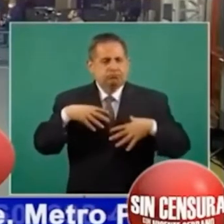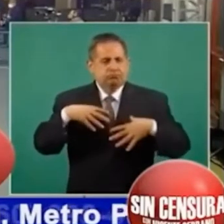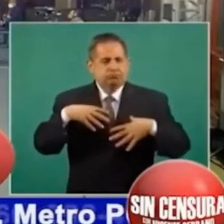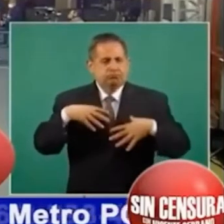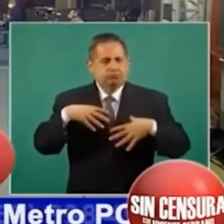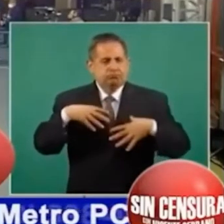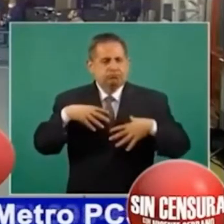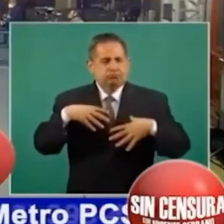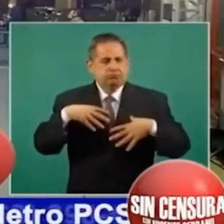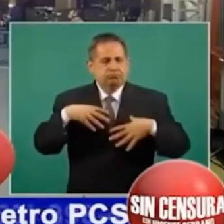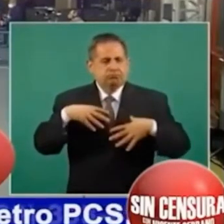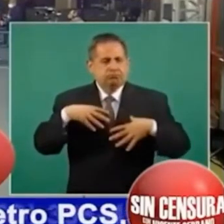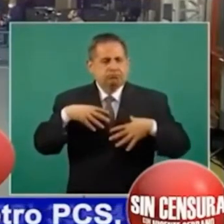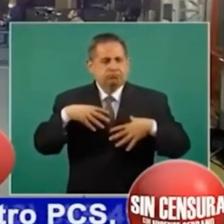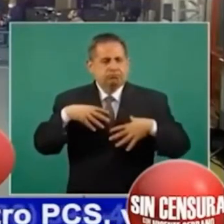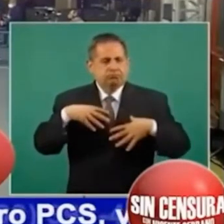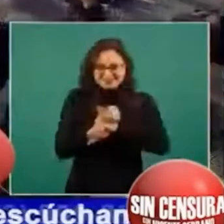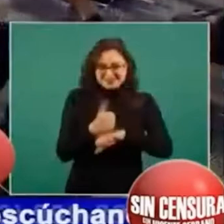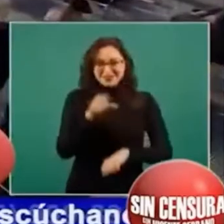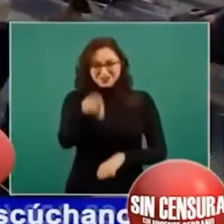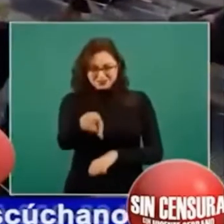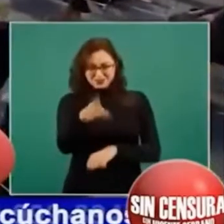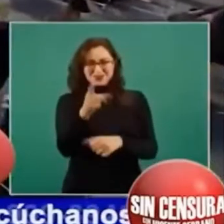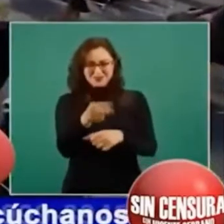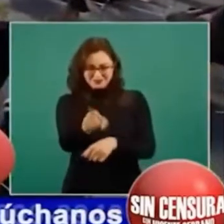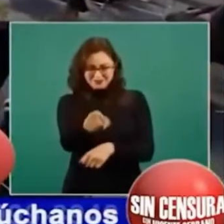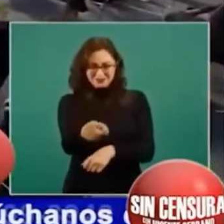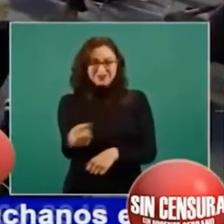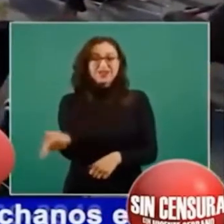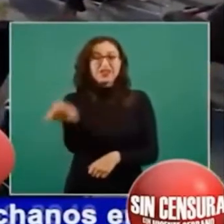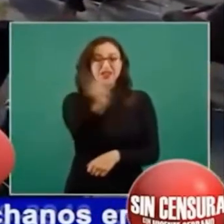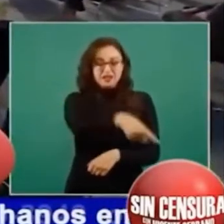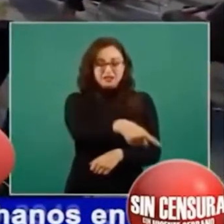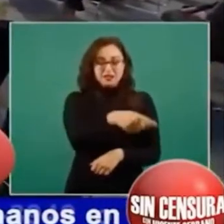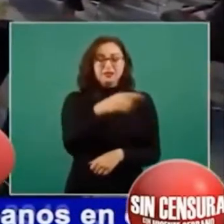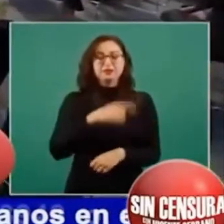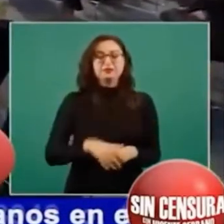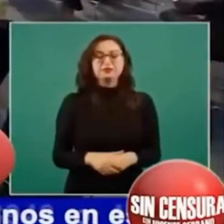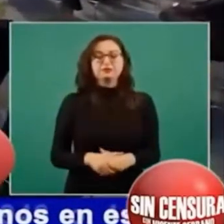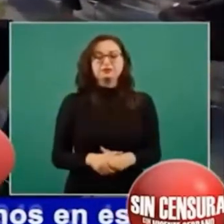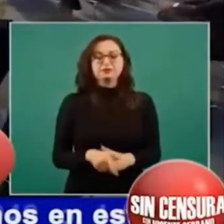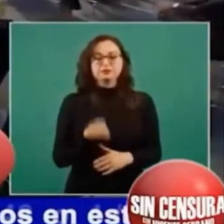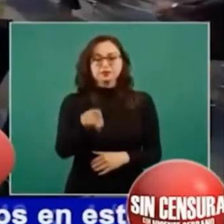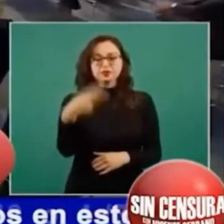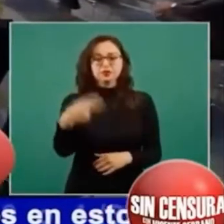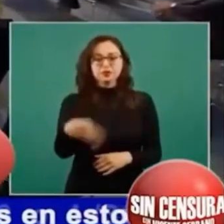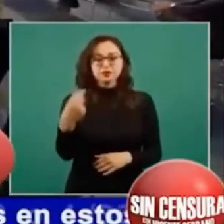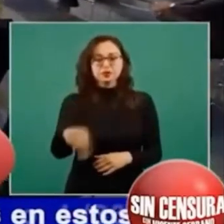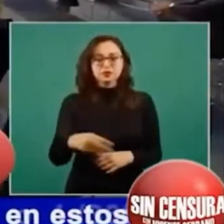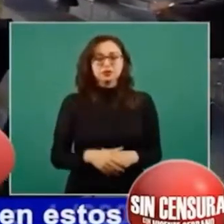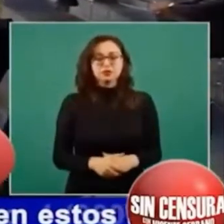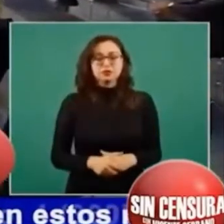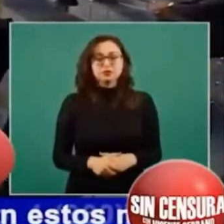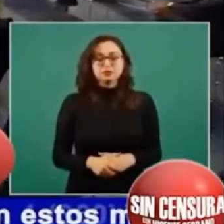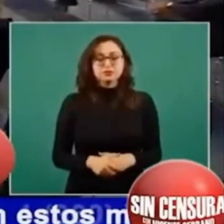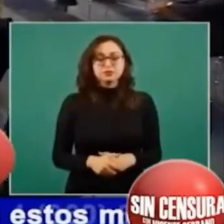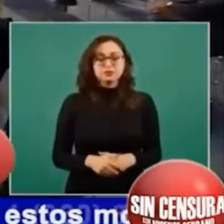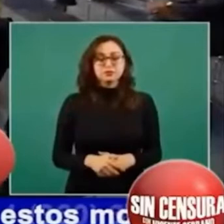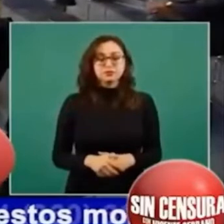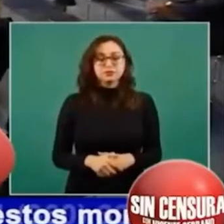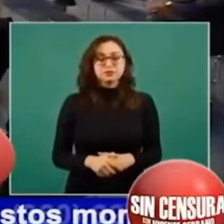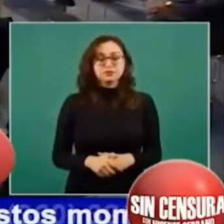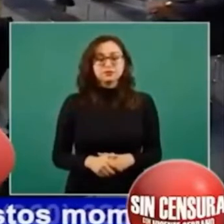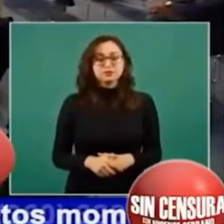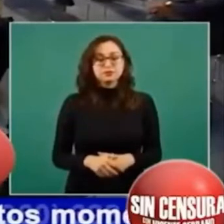penalización del aborto? Es un tema muy polémico y yo sé que empezarán en los comentarios muchos a cuestionar, pero creo que hay que